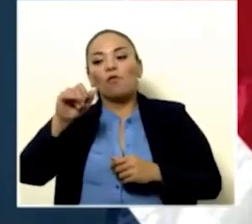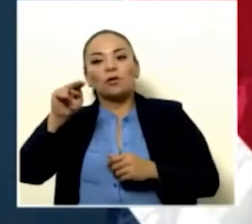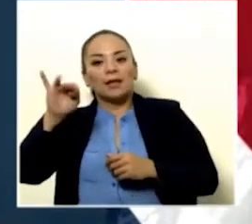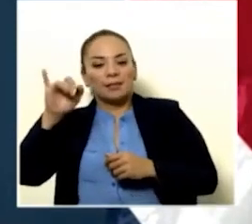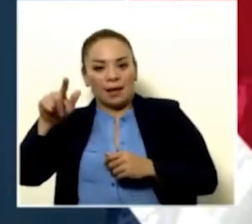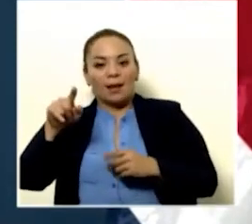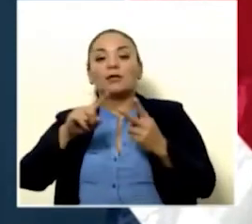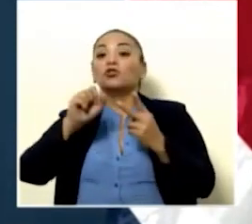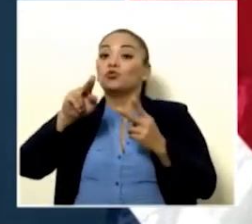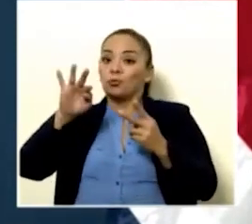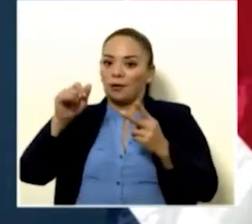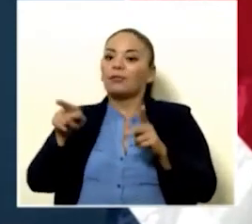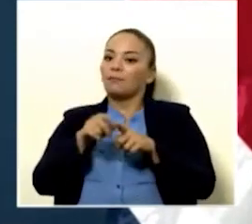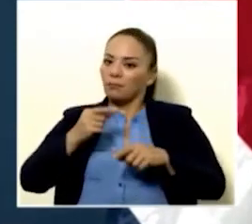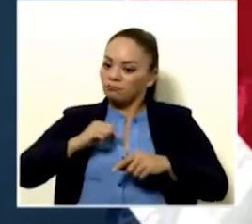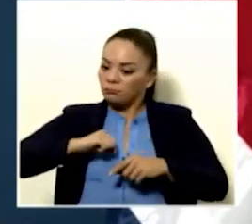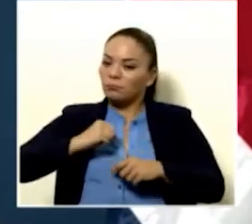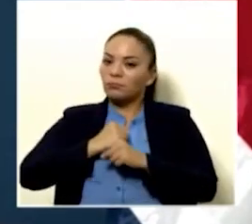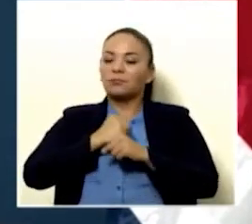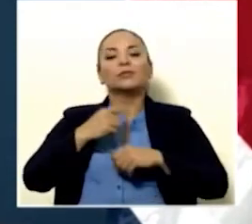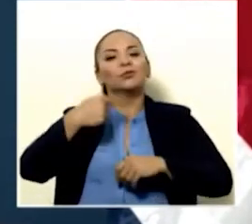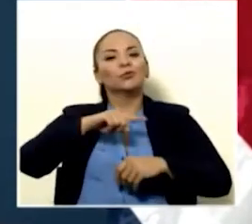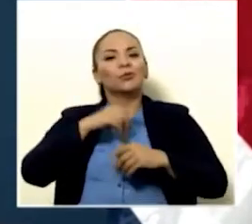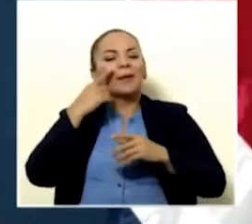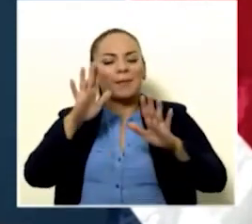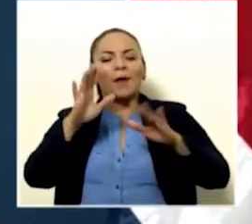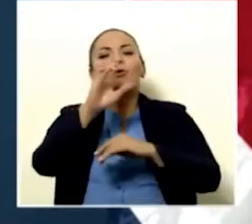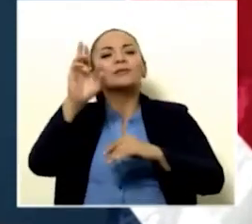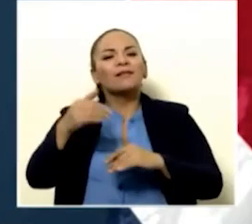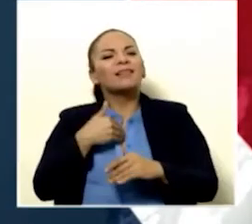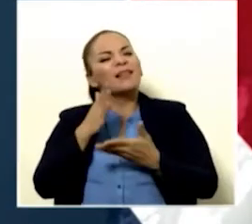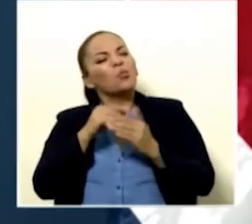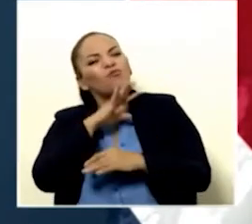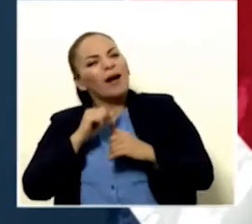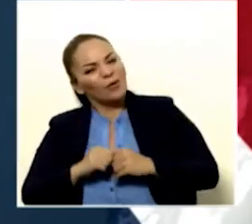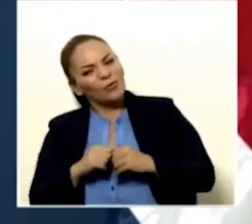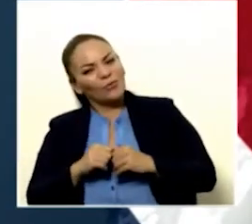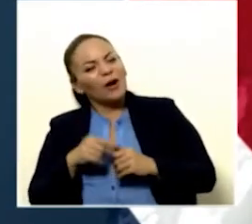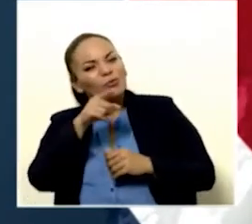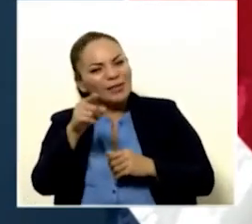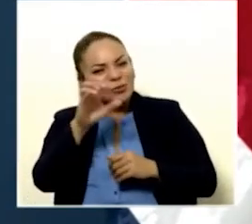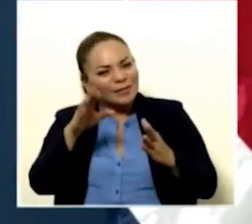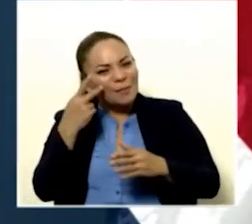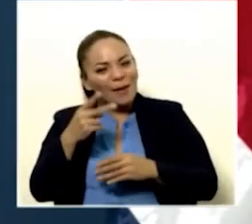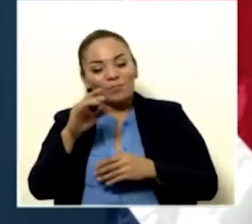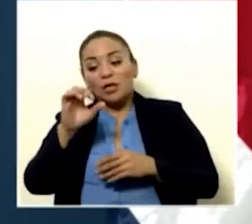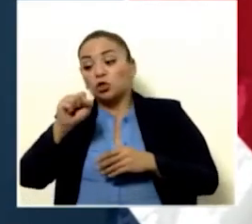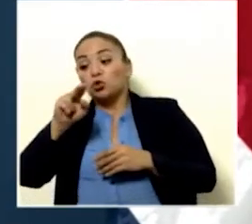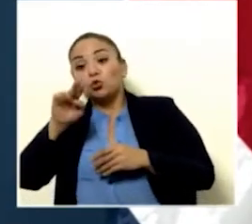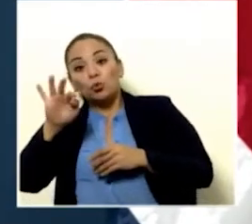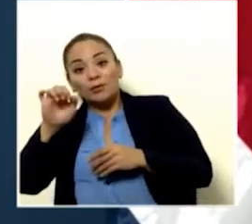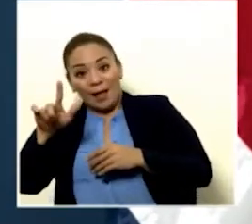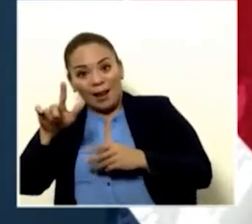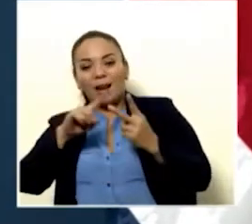y ustedes se pongan las pilas también. Nosotros, Costa Rica tiene una cosa muy rara, costarricense. Sutel y Fonatel, que es donde